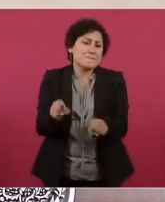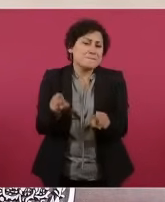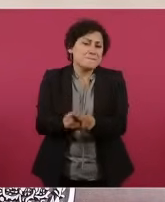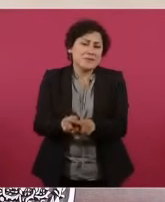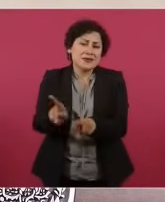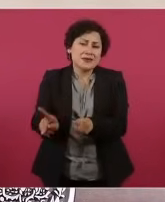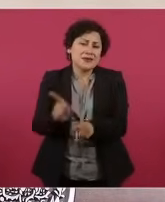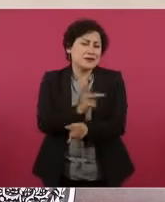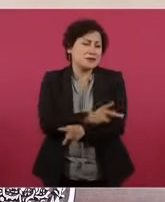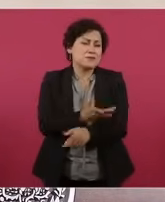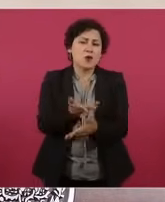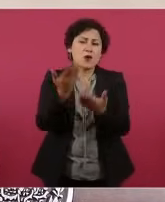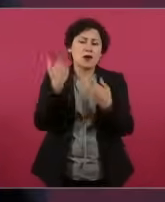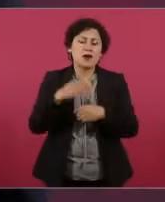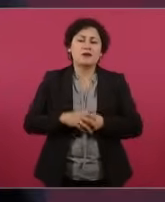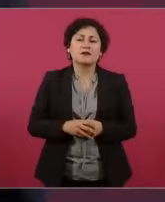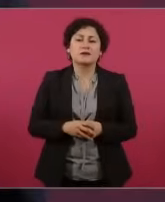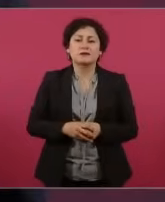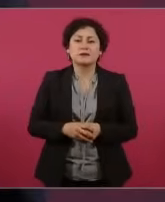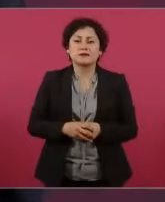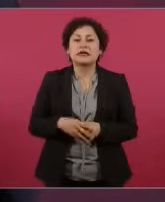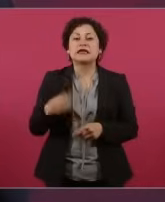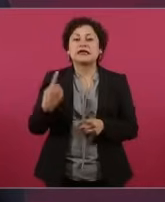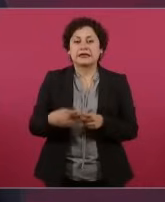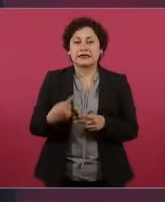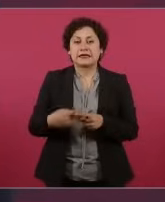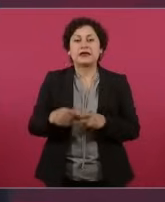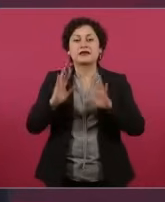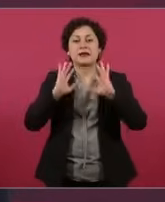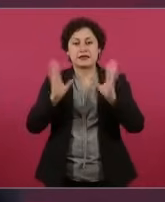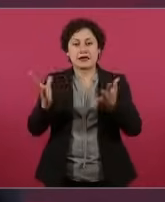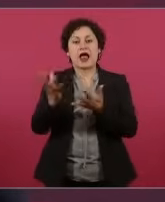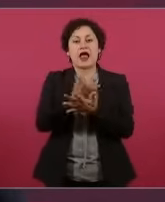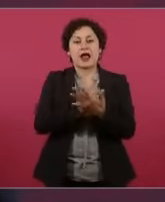a favor de quien ya resultó.